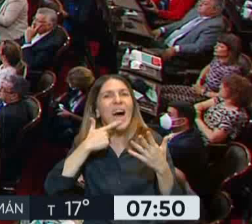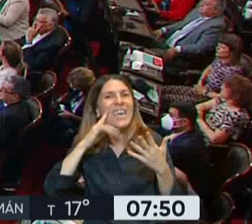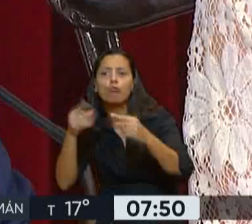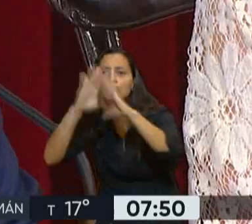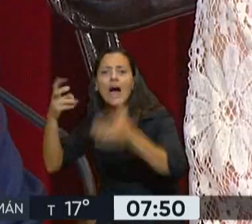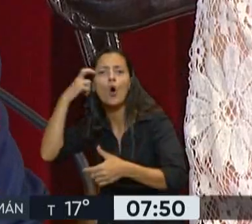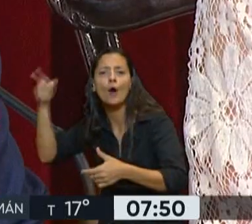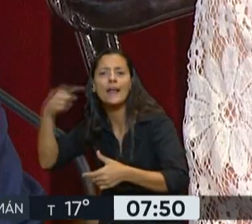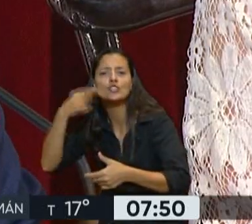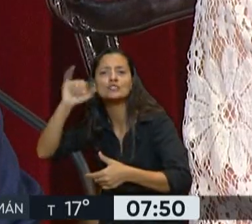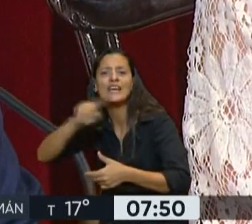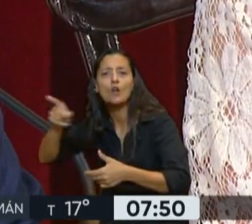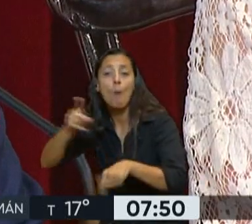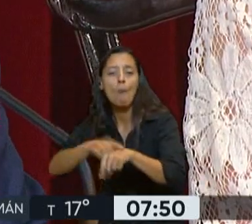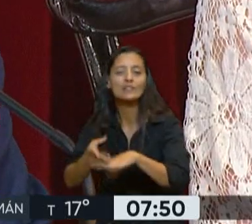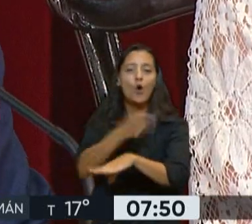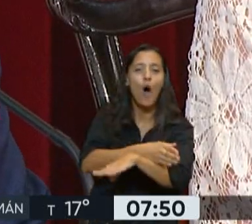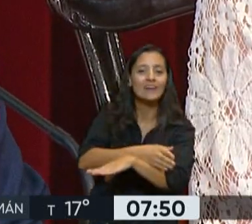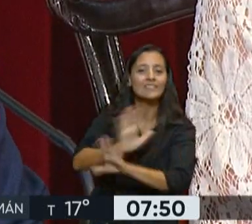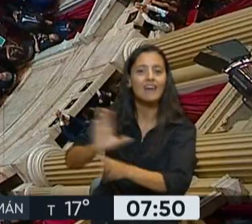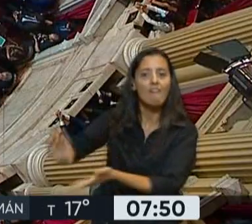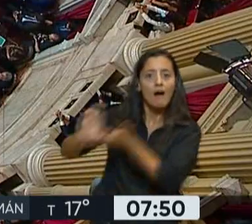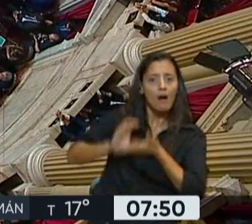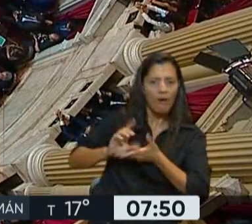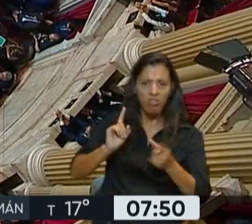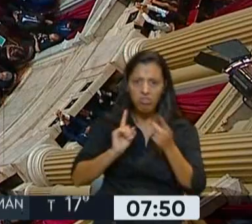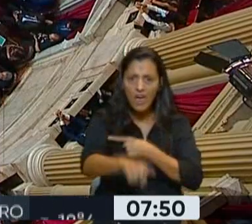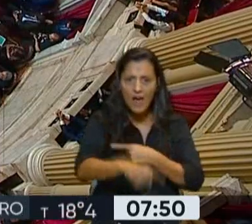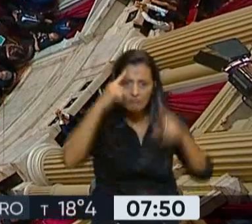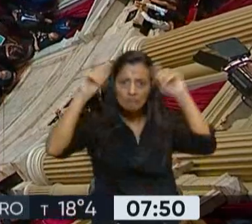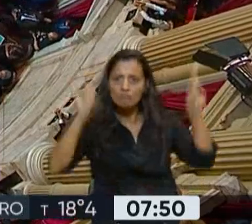Congreso Nacional para tomar esta enorme deuda. En cambio, nosotros